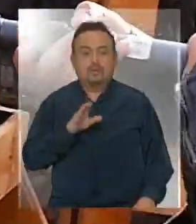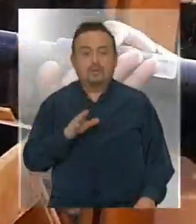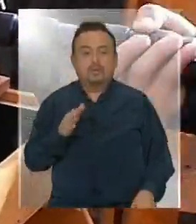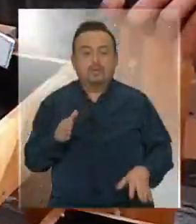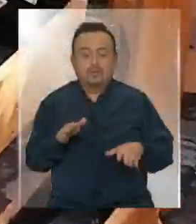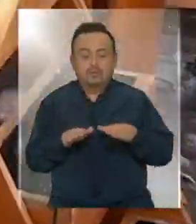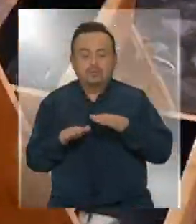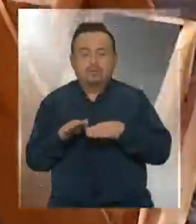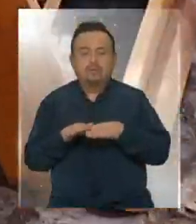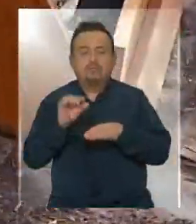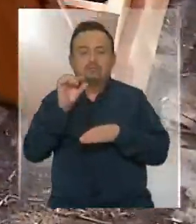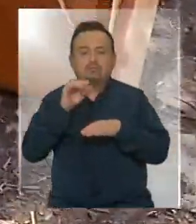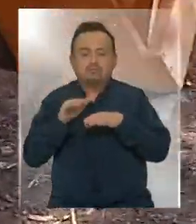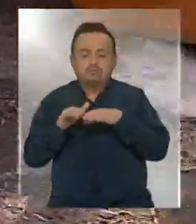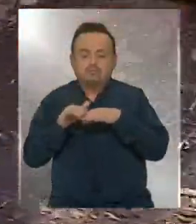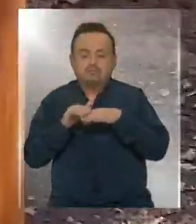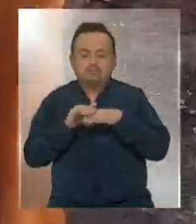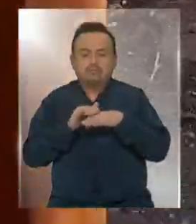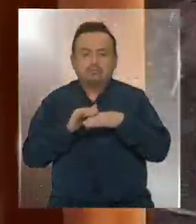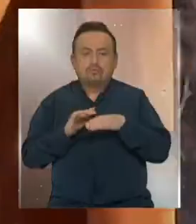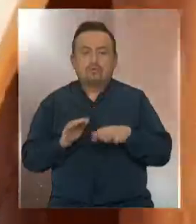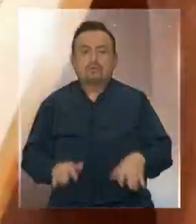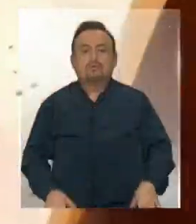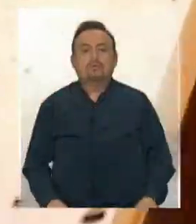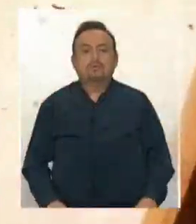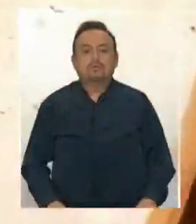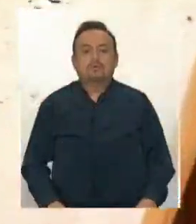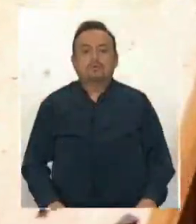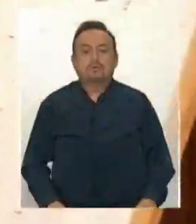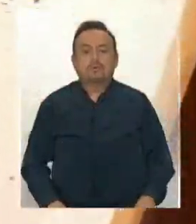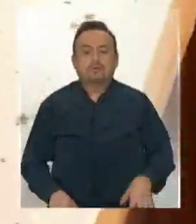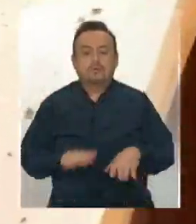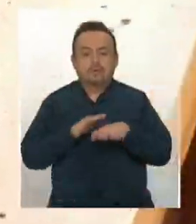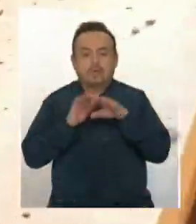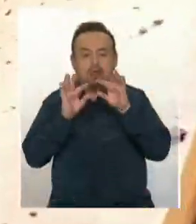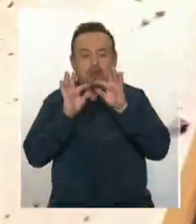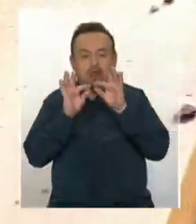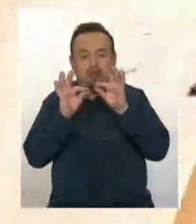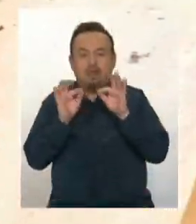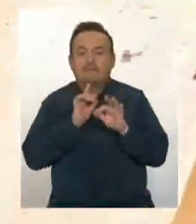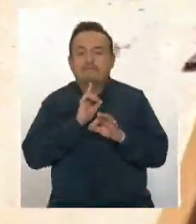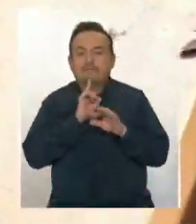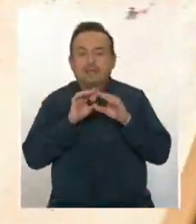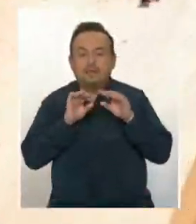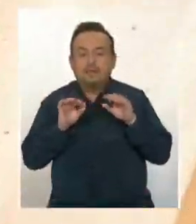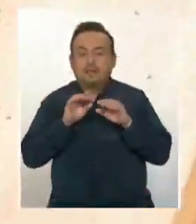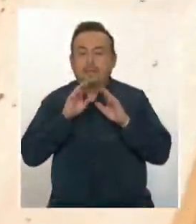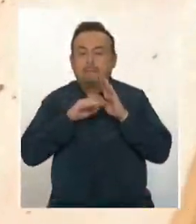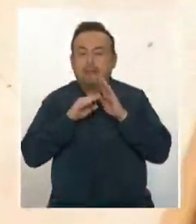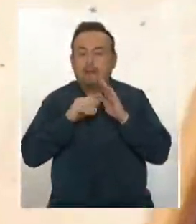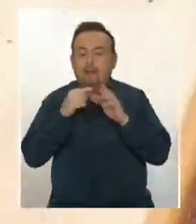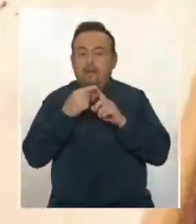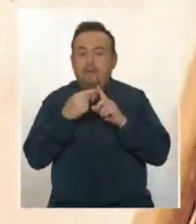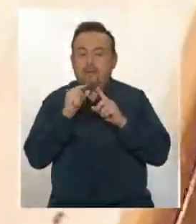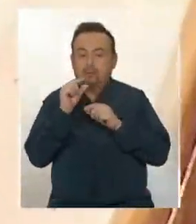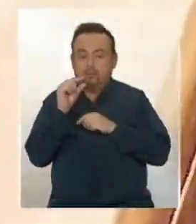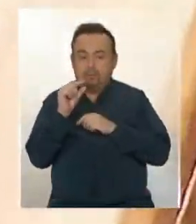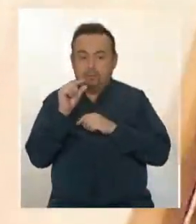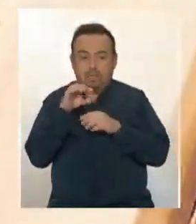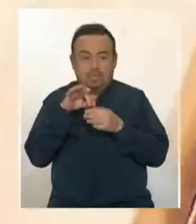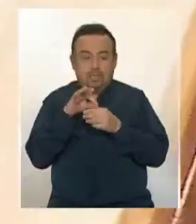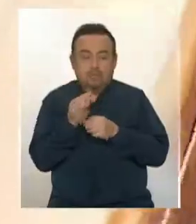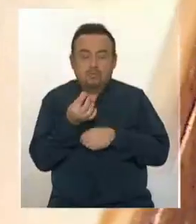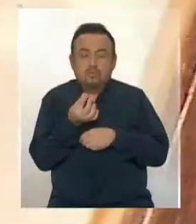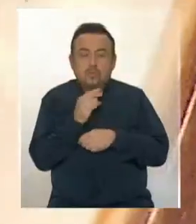a cubrir con un poquito de tierra, con una capa delgada, como les decía, de menos de un centímetro, porque la semilla es